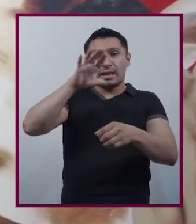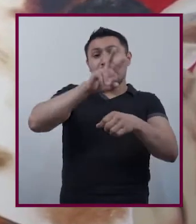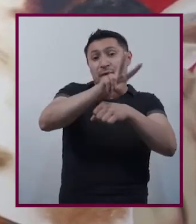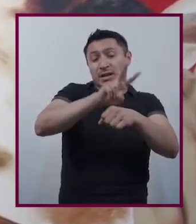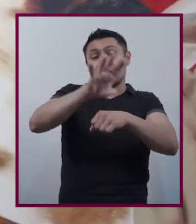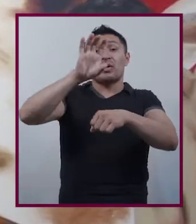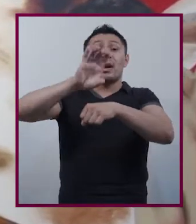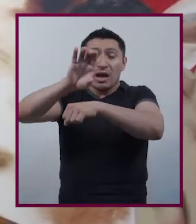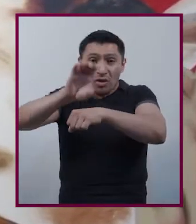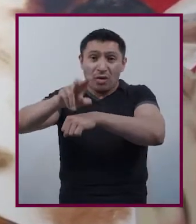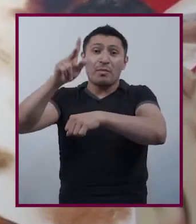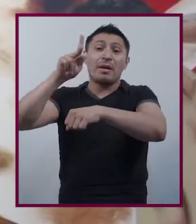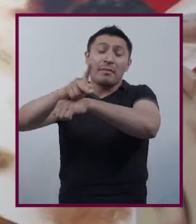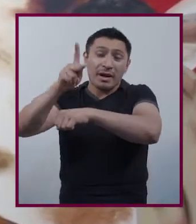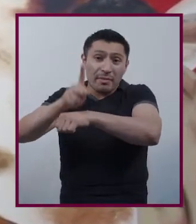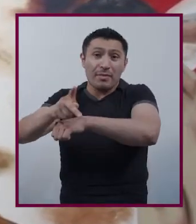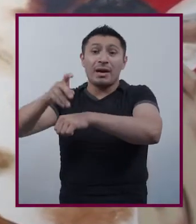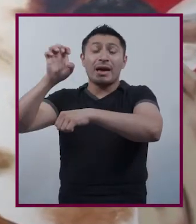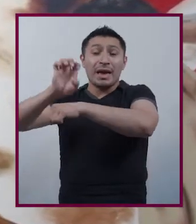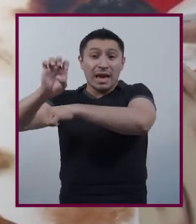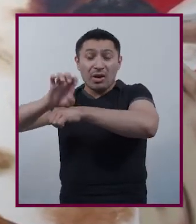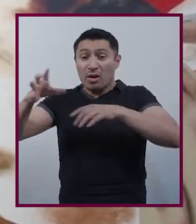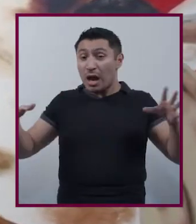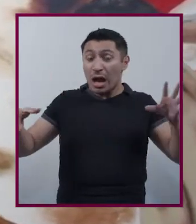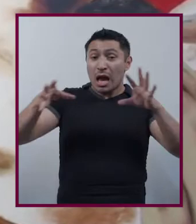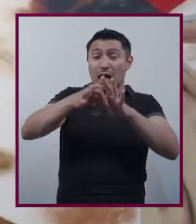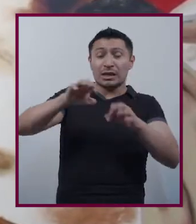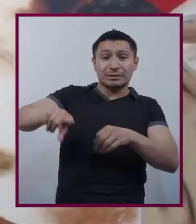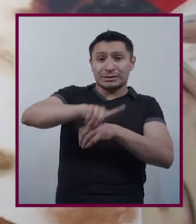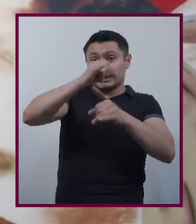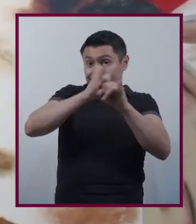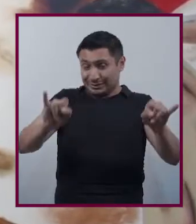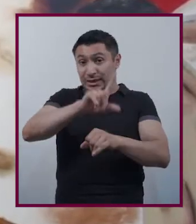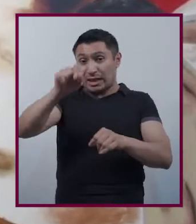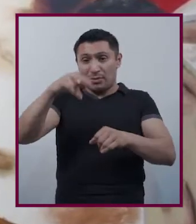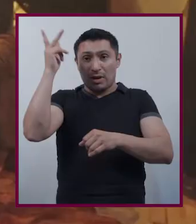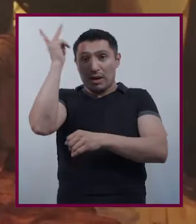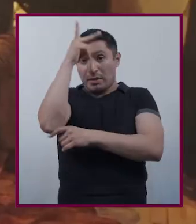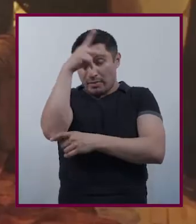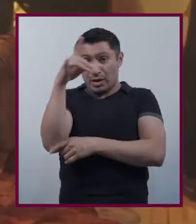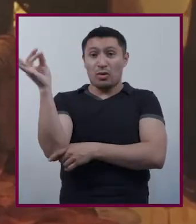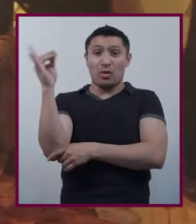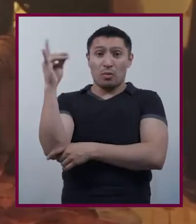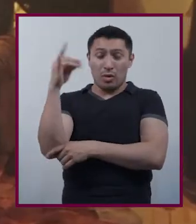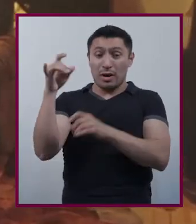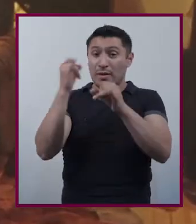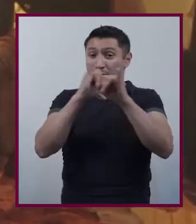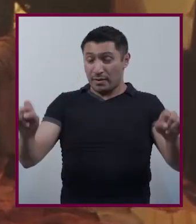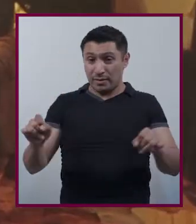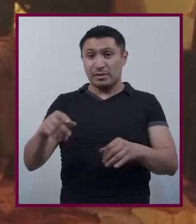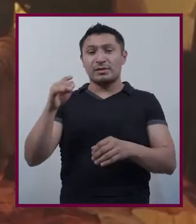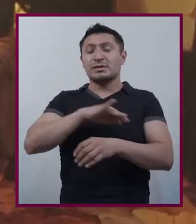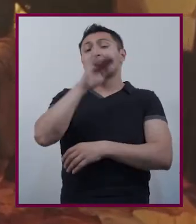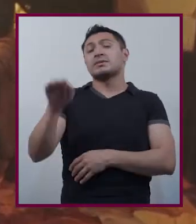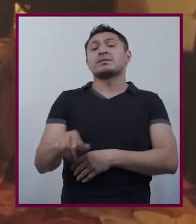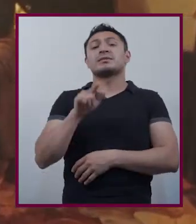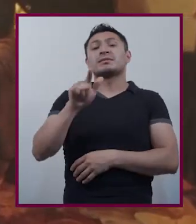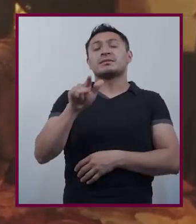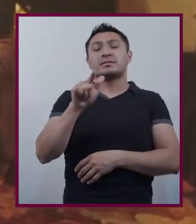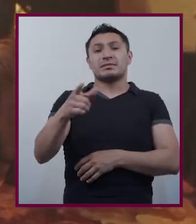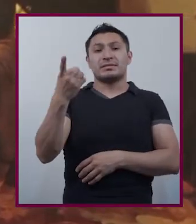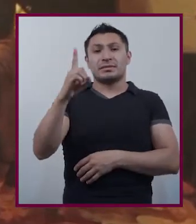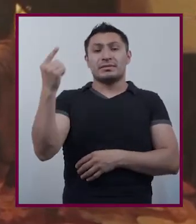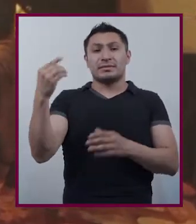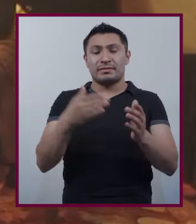Venezuela, Colombia, Panamá y Ecuador, y más tarde la de Perú y Bolivia. Falleció el 17 de diciembre